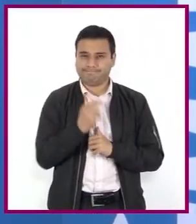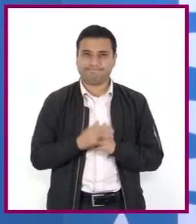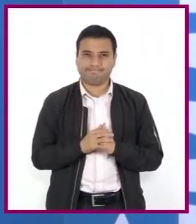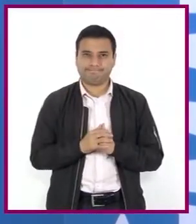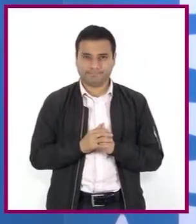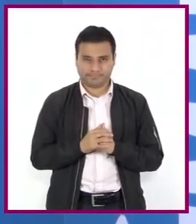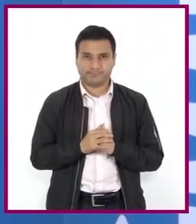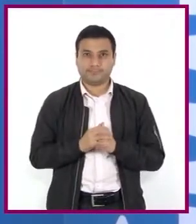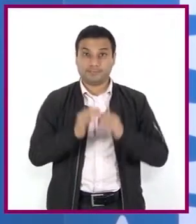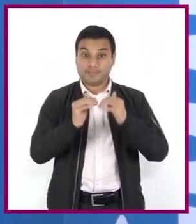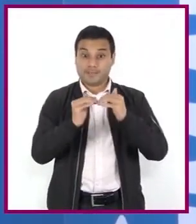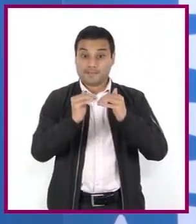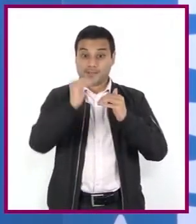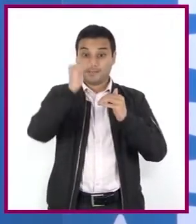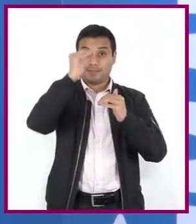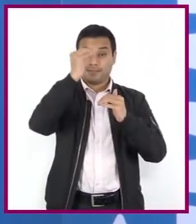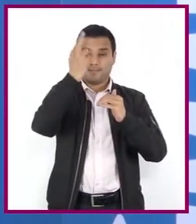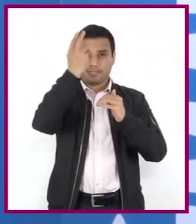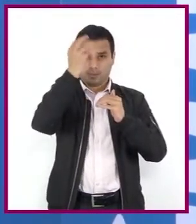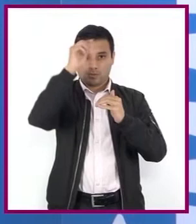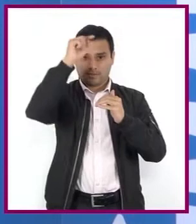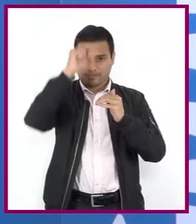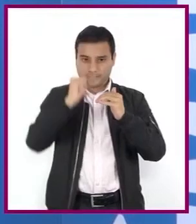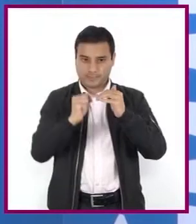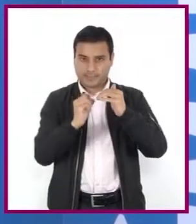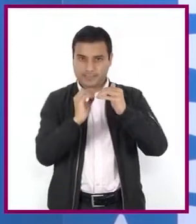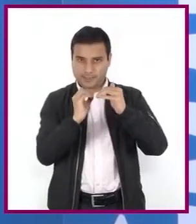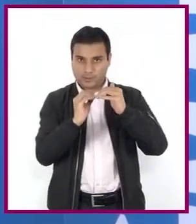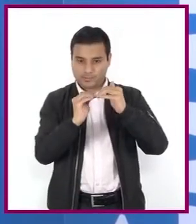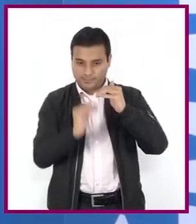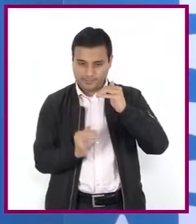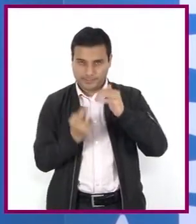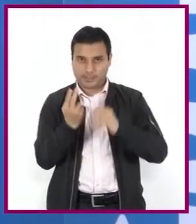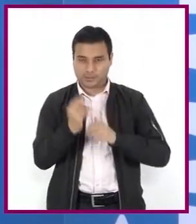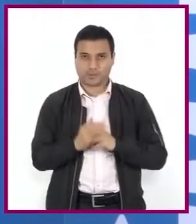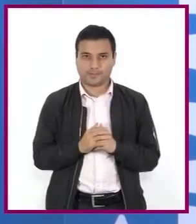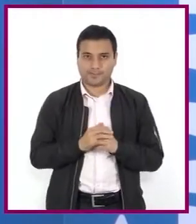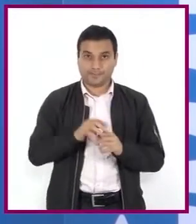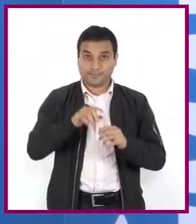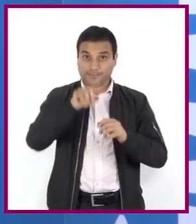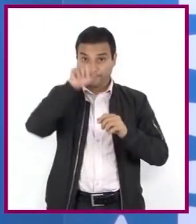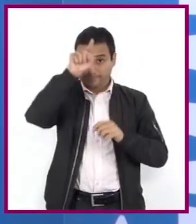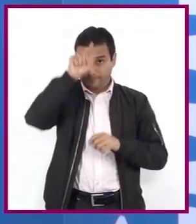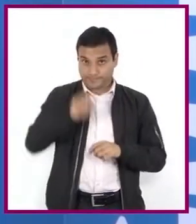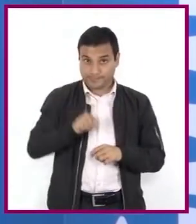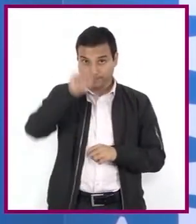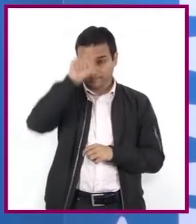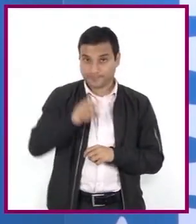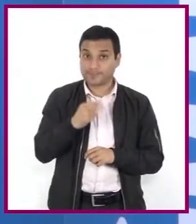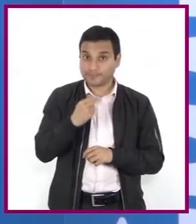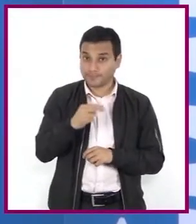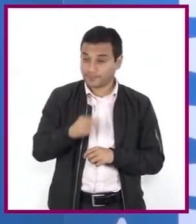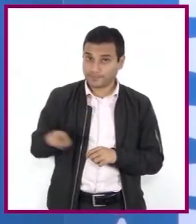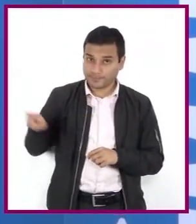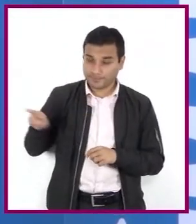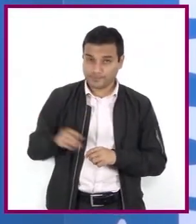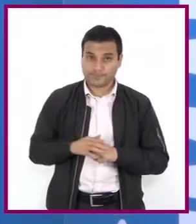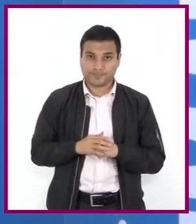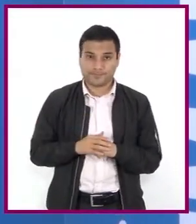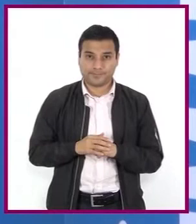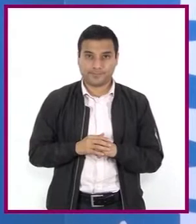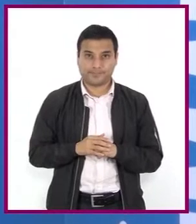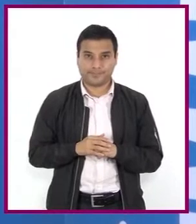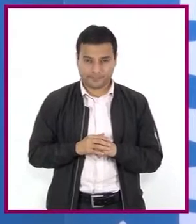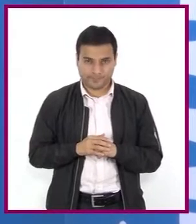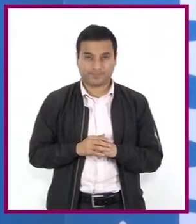valor mínimo es de 0, por lo que trazaremos el eje de las Y, también conocido como eje de las ordenadas, desde